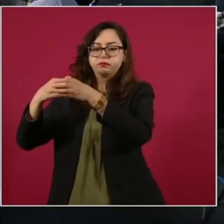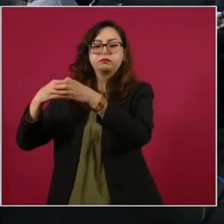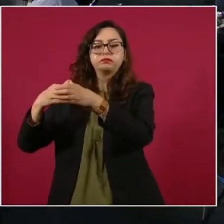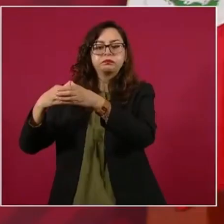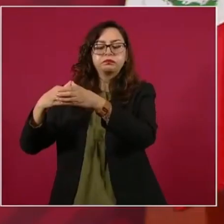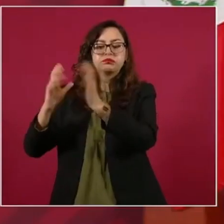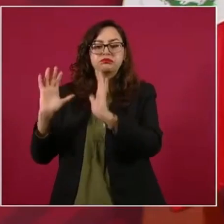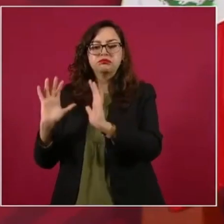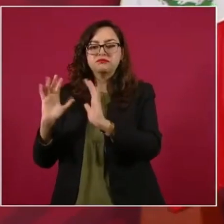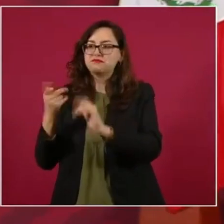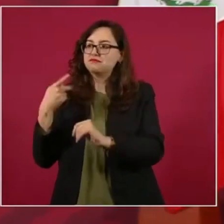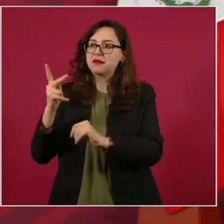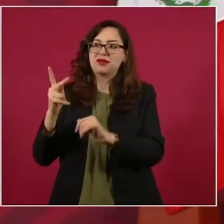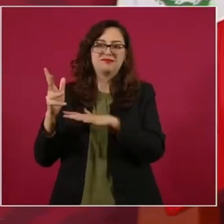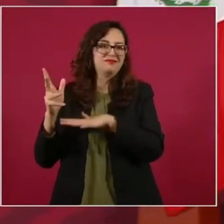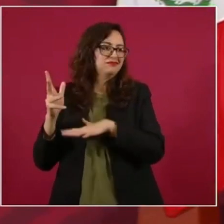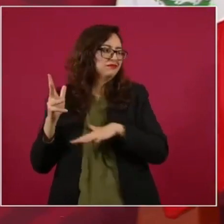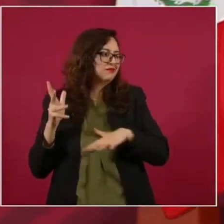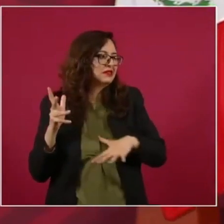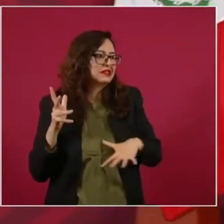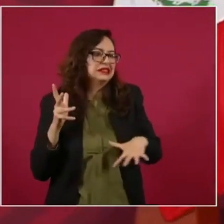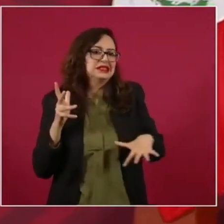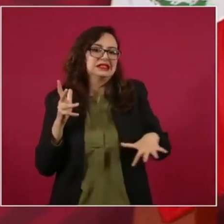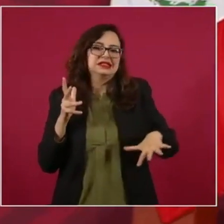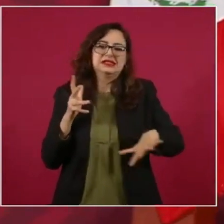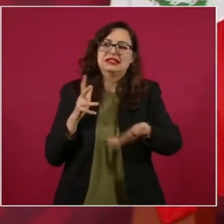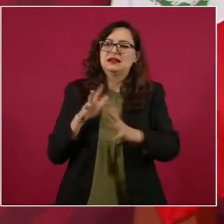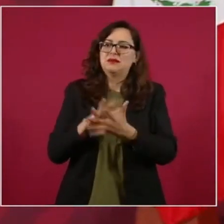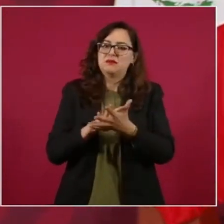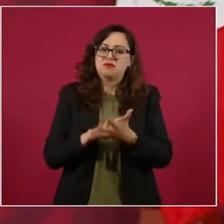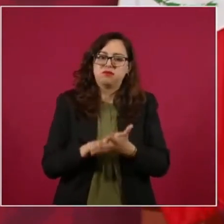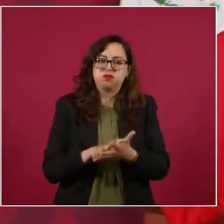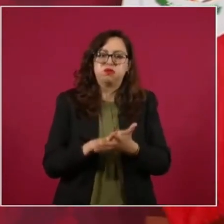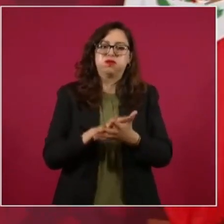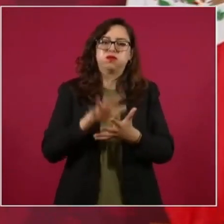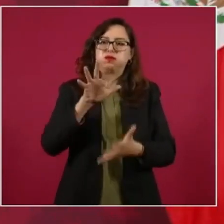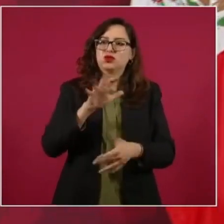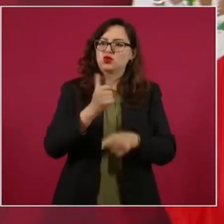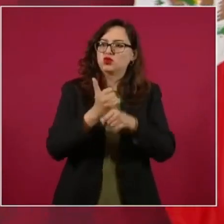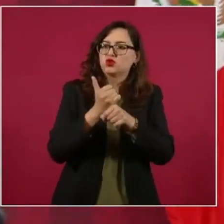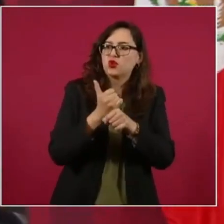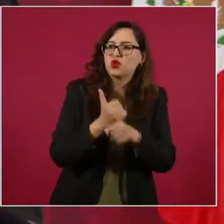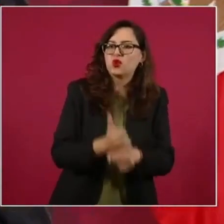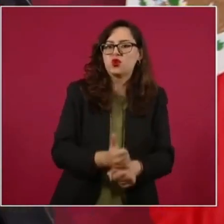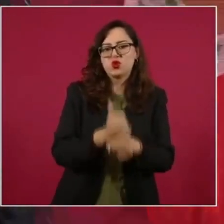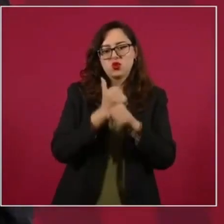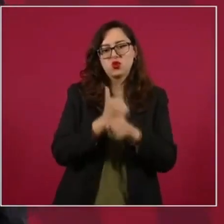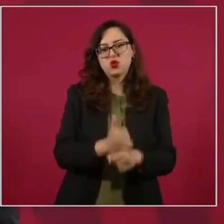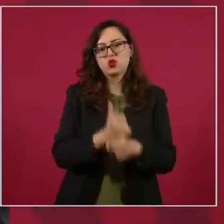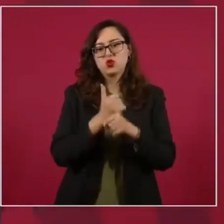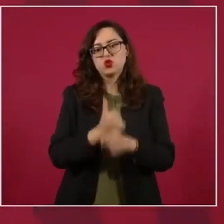y otra cosa pues es el sentimiento y el sufrimiento